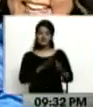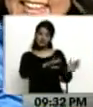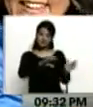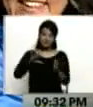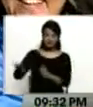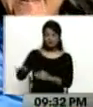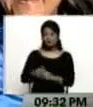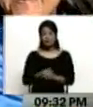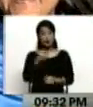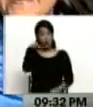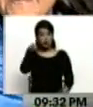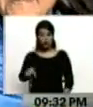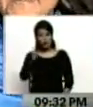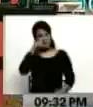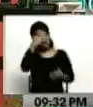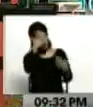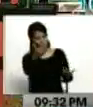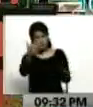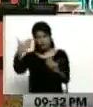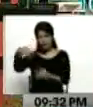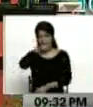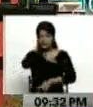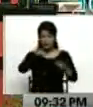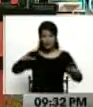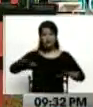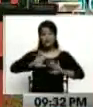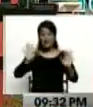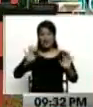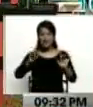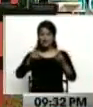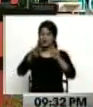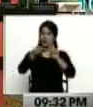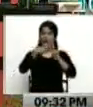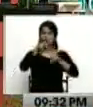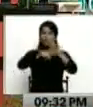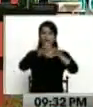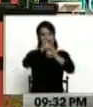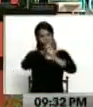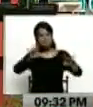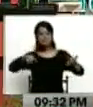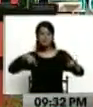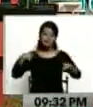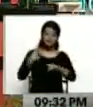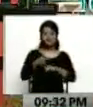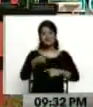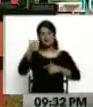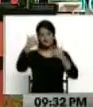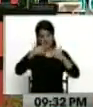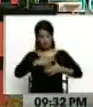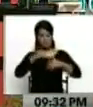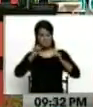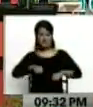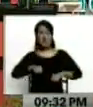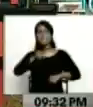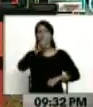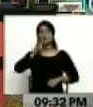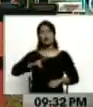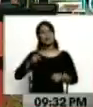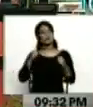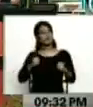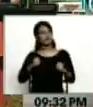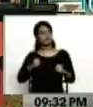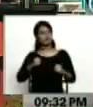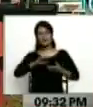aquí Ángel belizario almirante saludos a todos Los Patriotas contraataque numeral contraataque chavista para alcanzar la victoria Venezuela